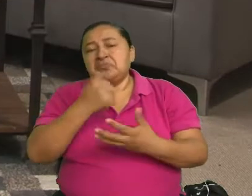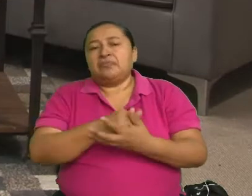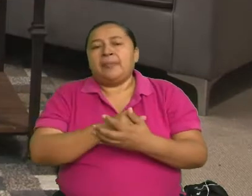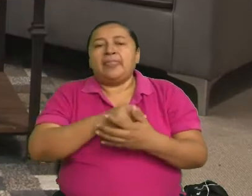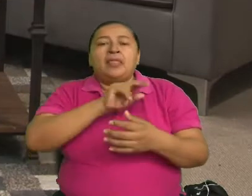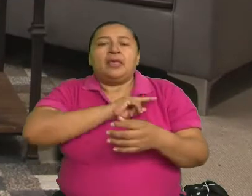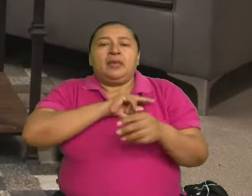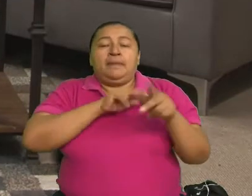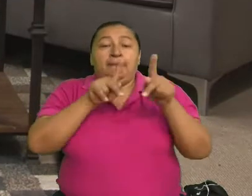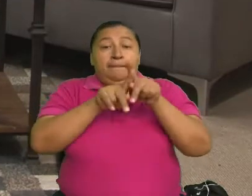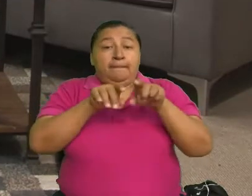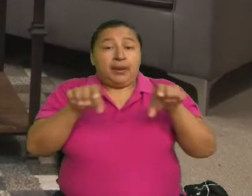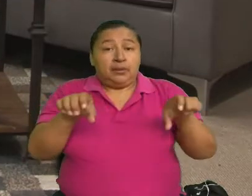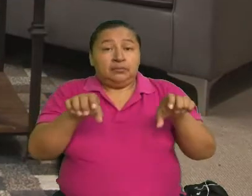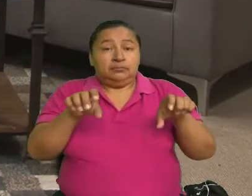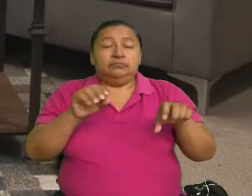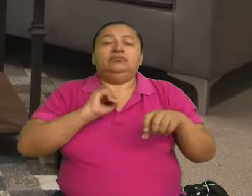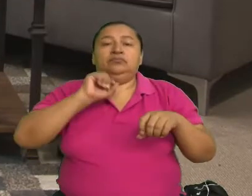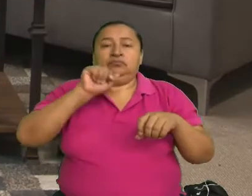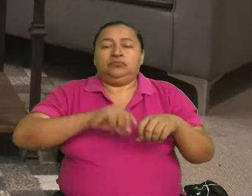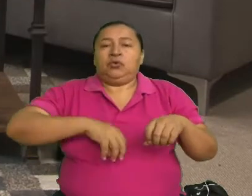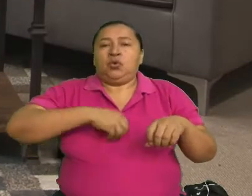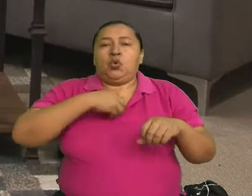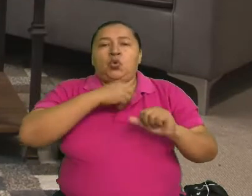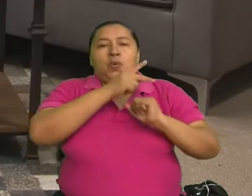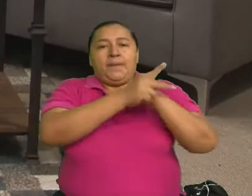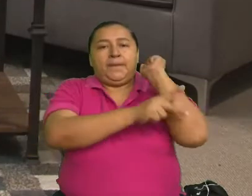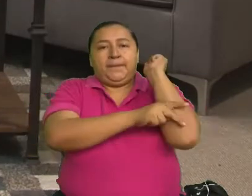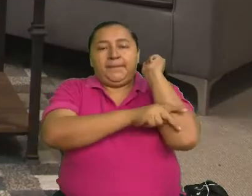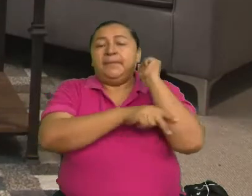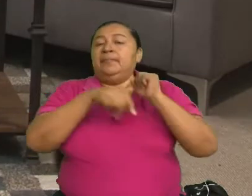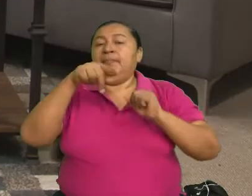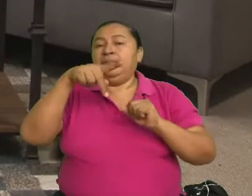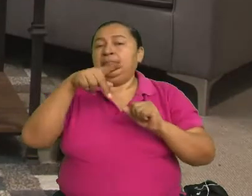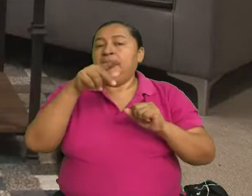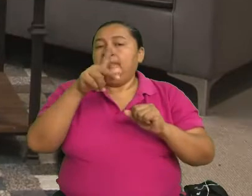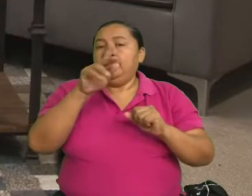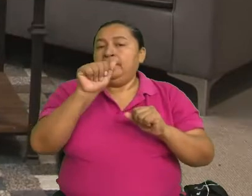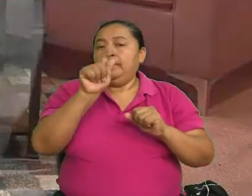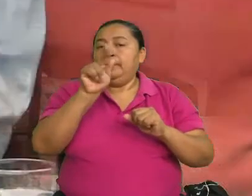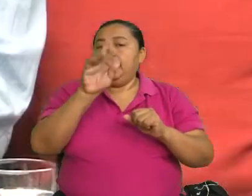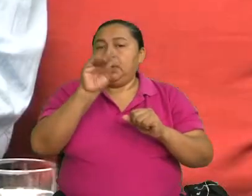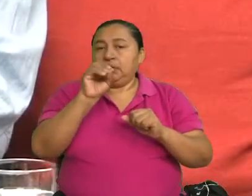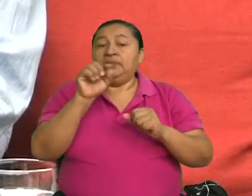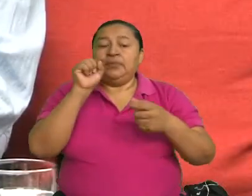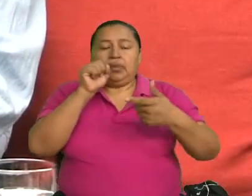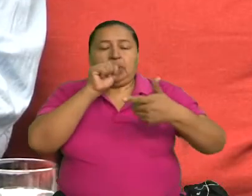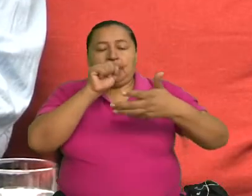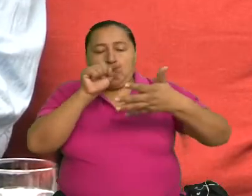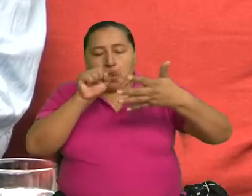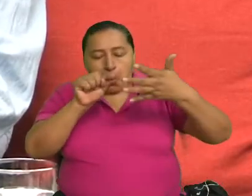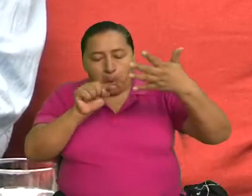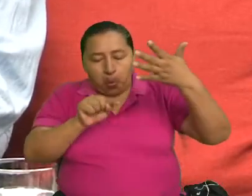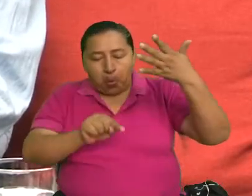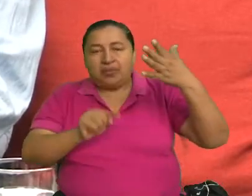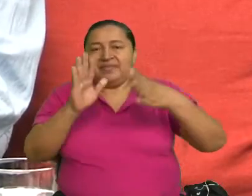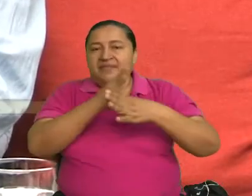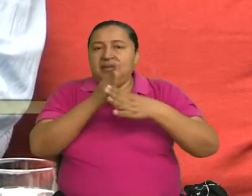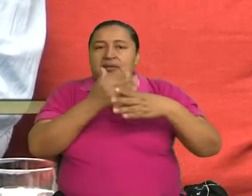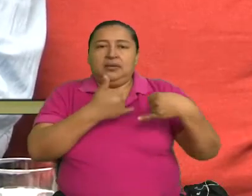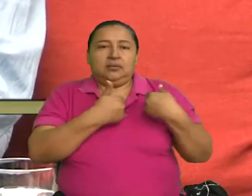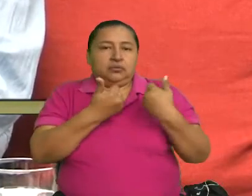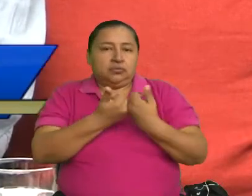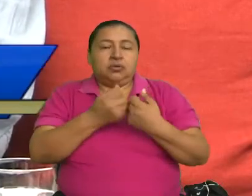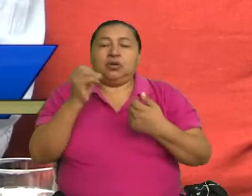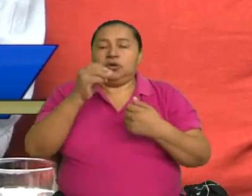plan de orgullo patrio y aquí están todas las instituciones, los gobiernos locales también,